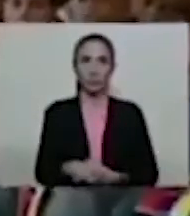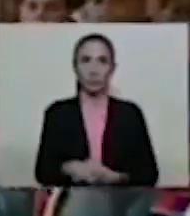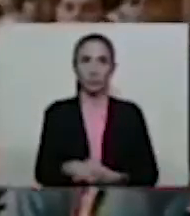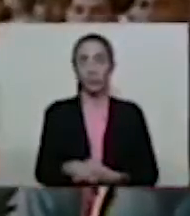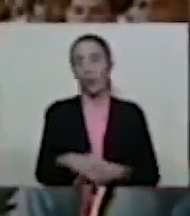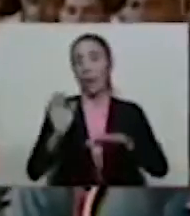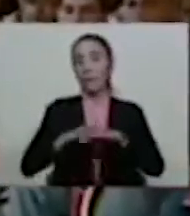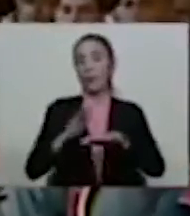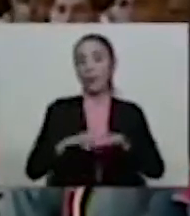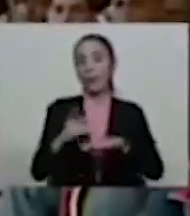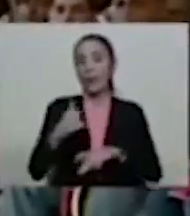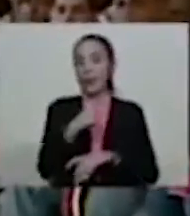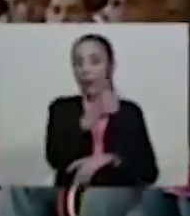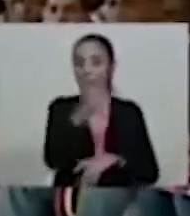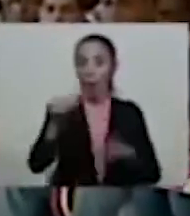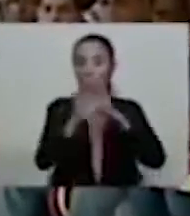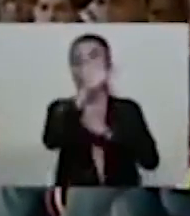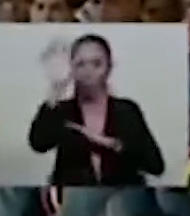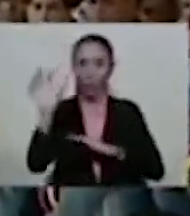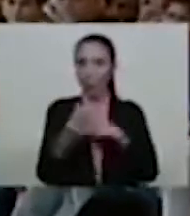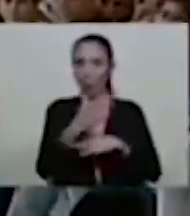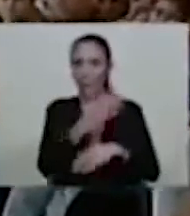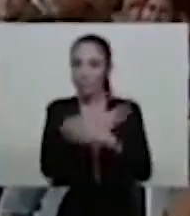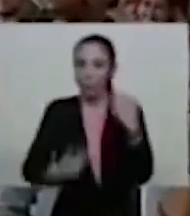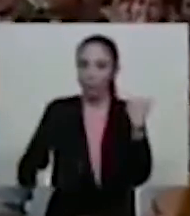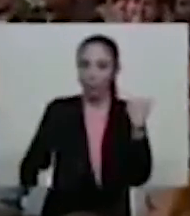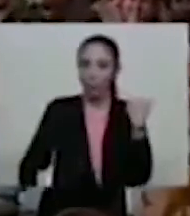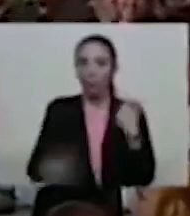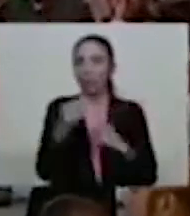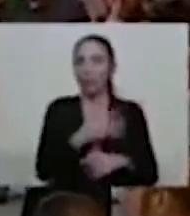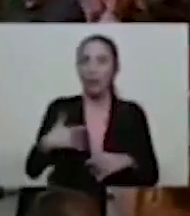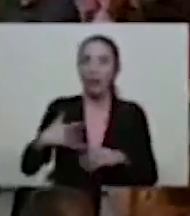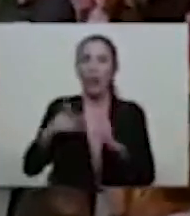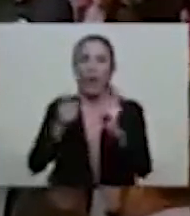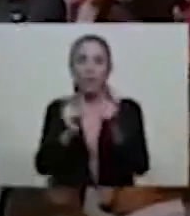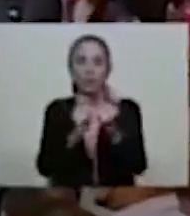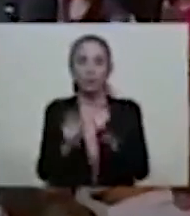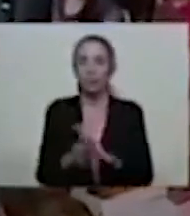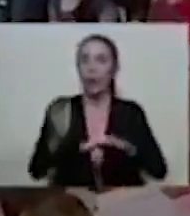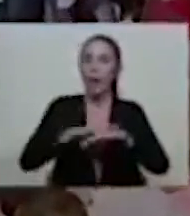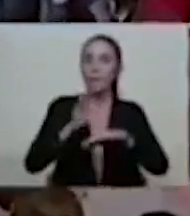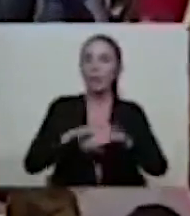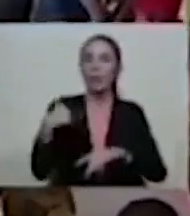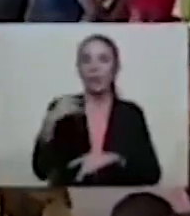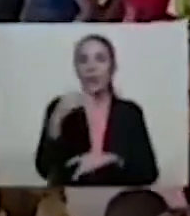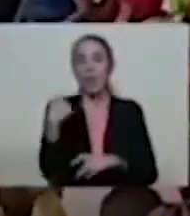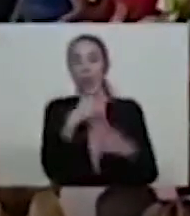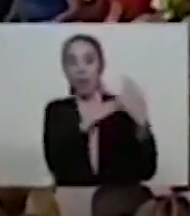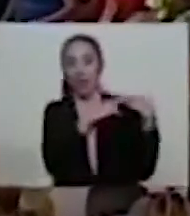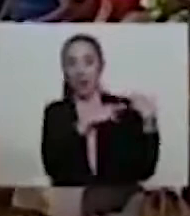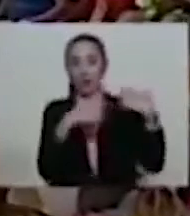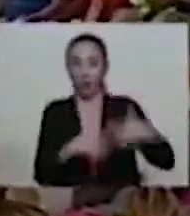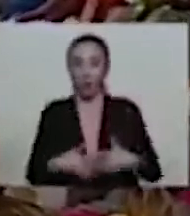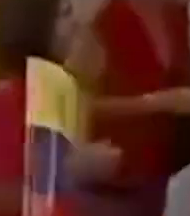Juan Manuel Santos porque le huele a berrinche. Los desprecia, los usa y